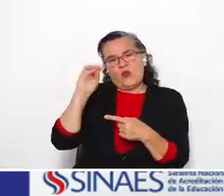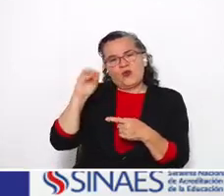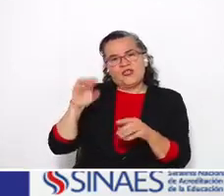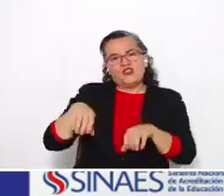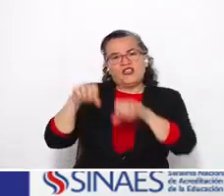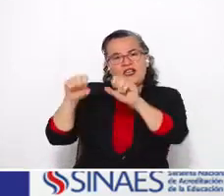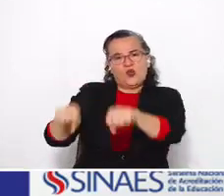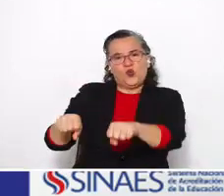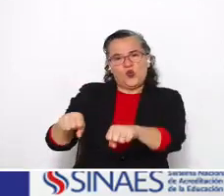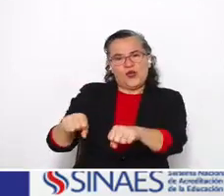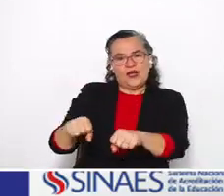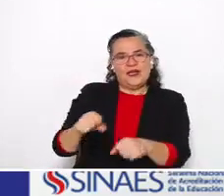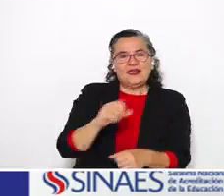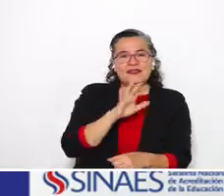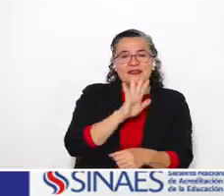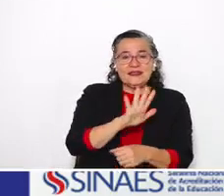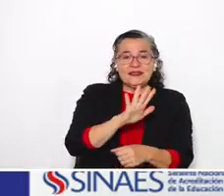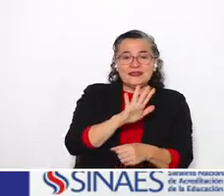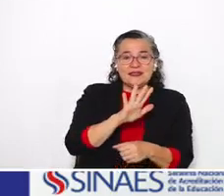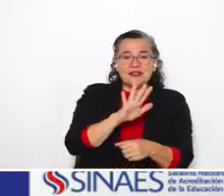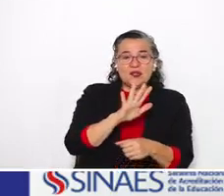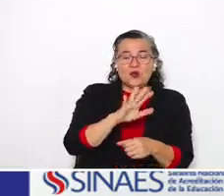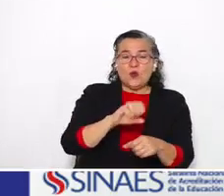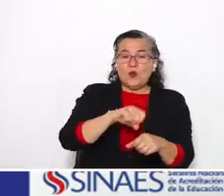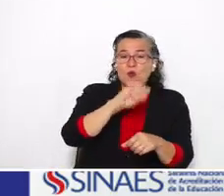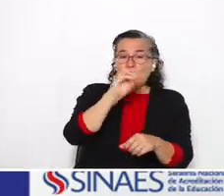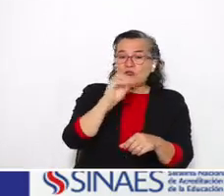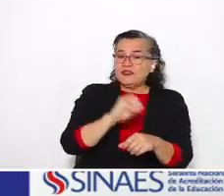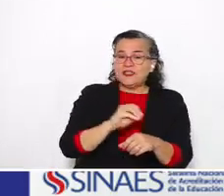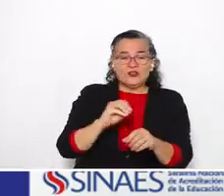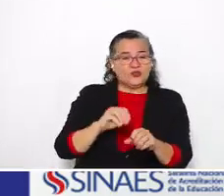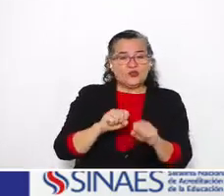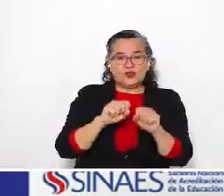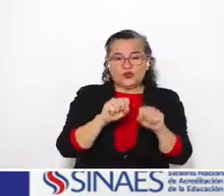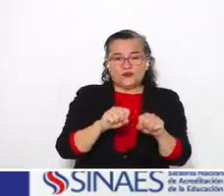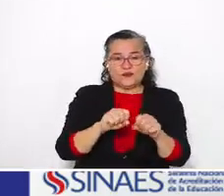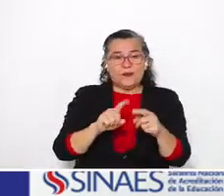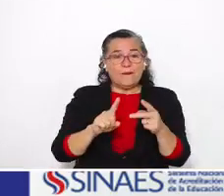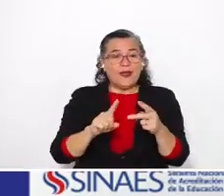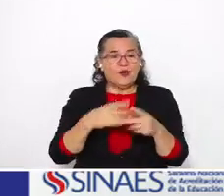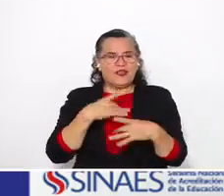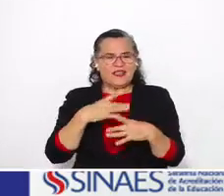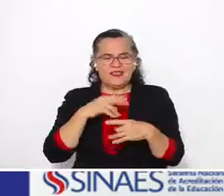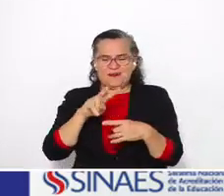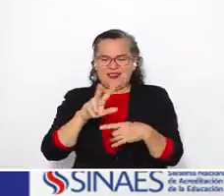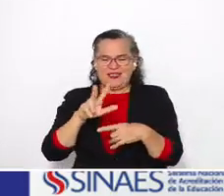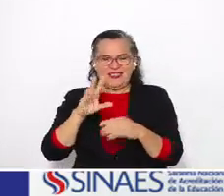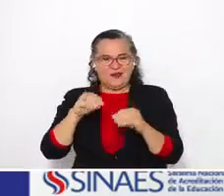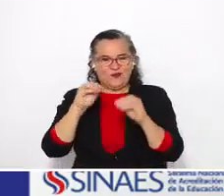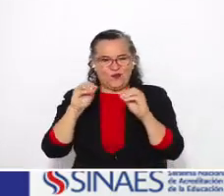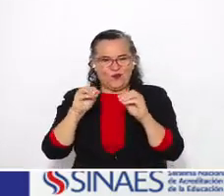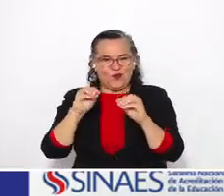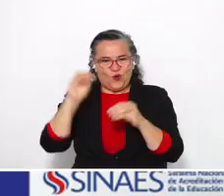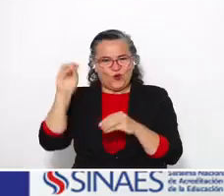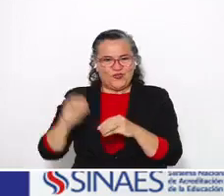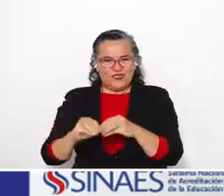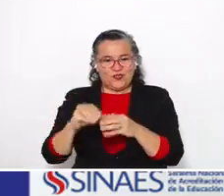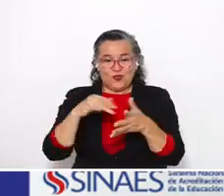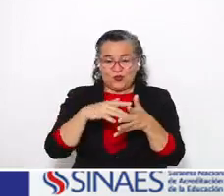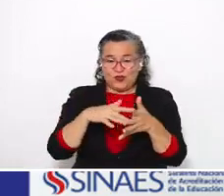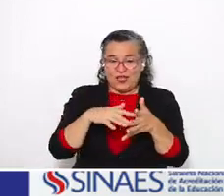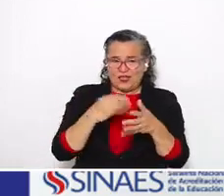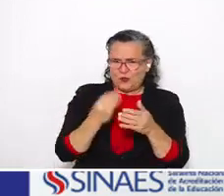solo 5% no se gradúan. Y lo interesante es que el 23% de los estudiantes, aunque todavía son muy